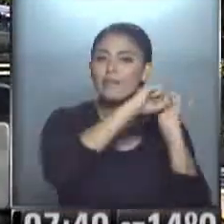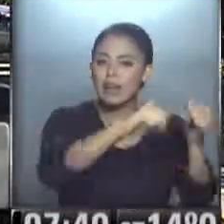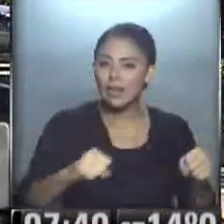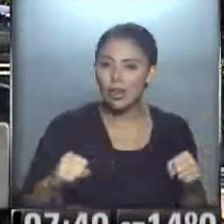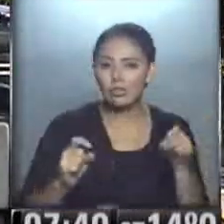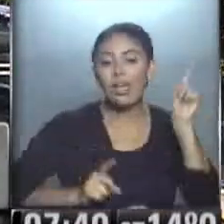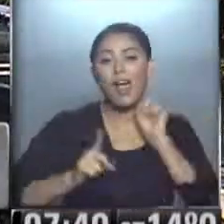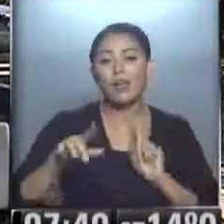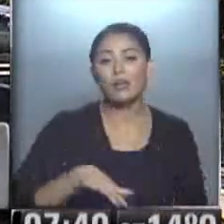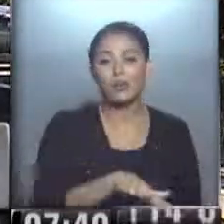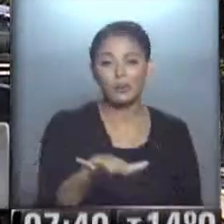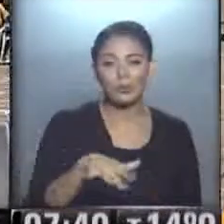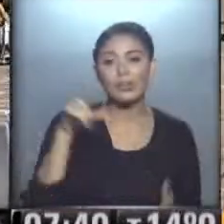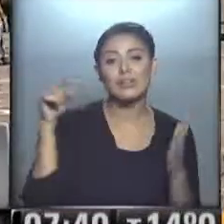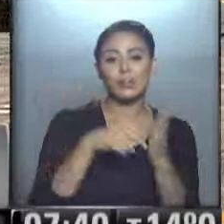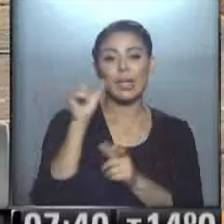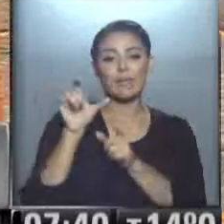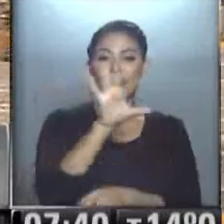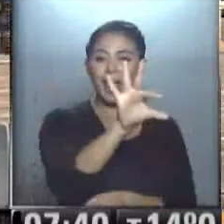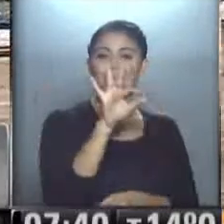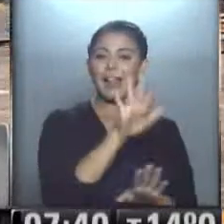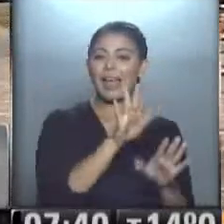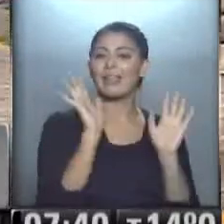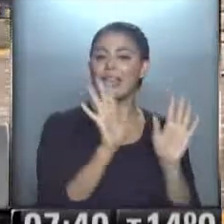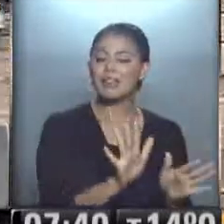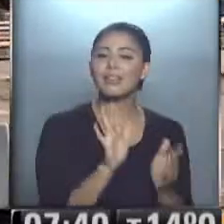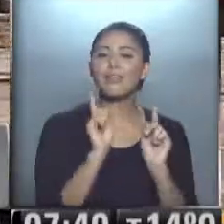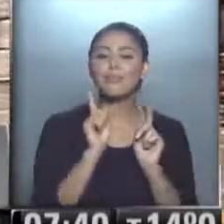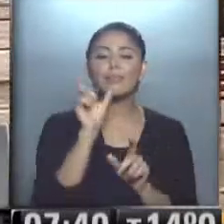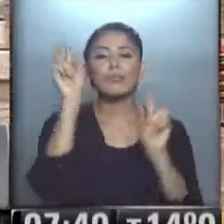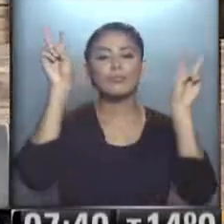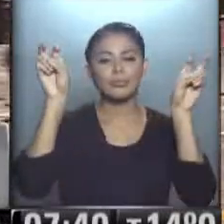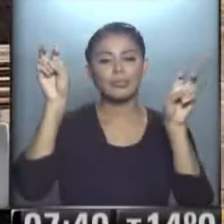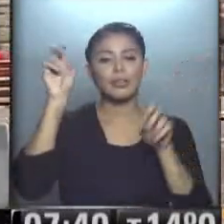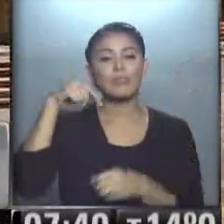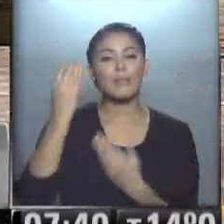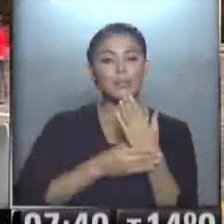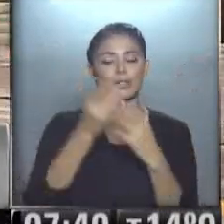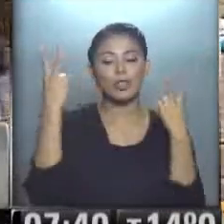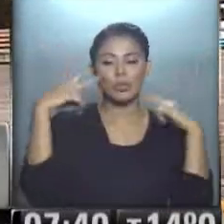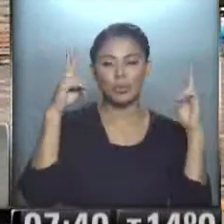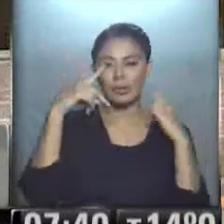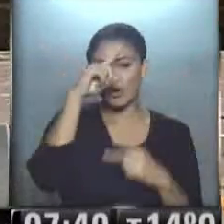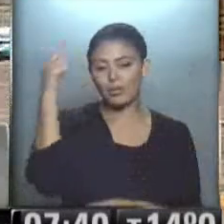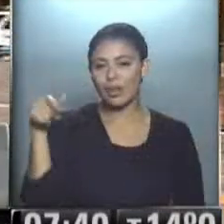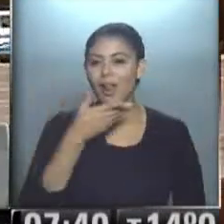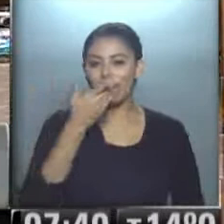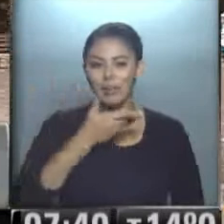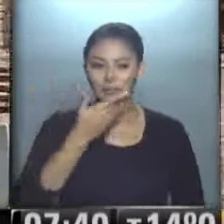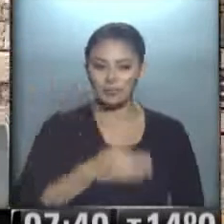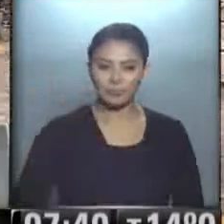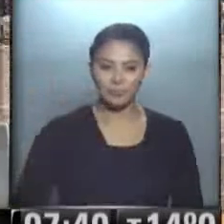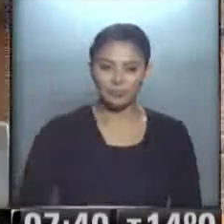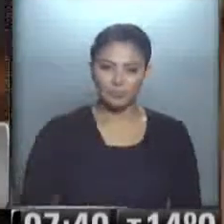algunas de las ciudades elegidas y sobre el tema habló enrique meyer el ministro de turismo de la nación